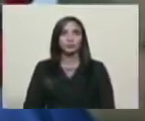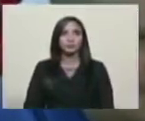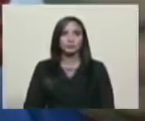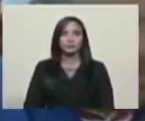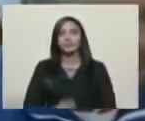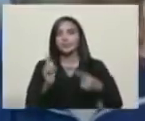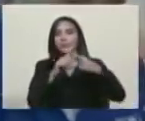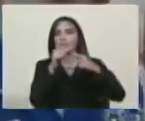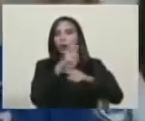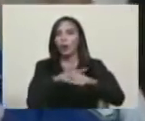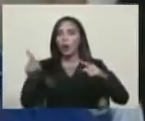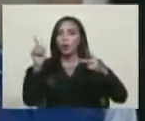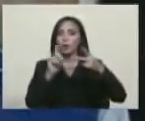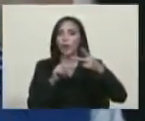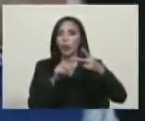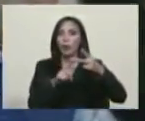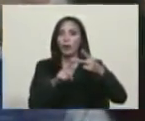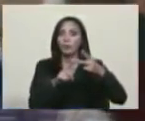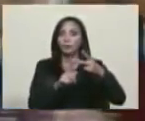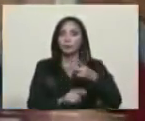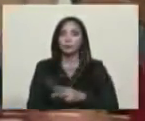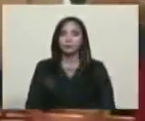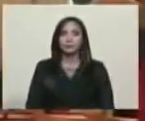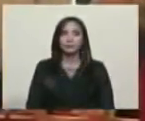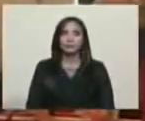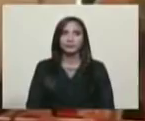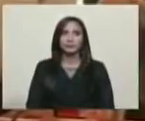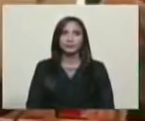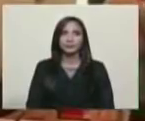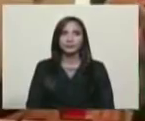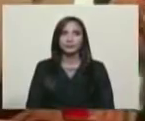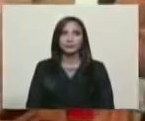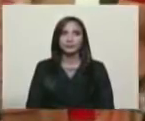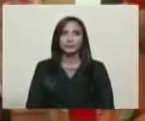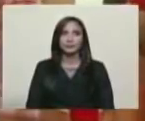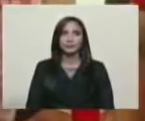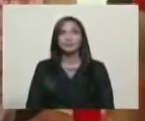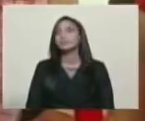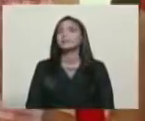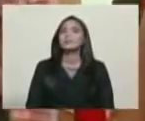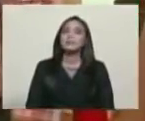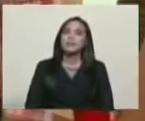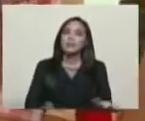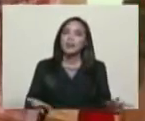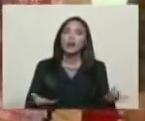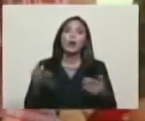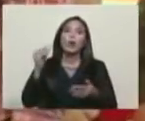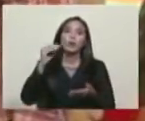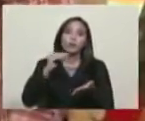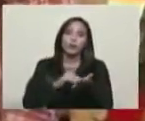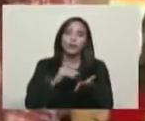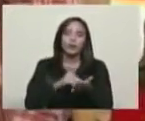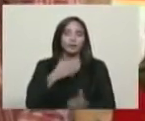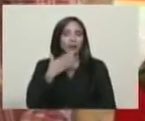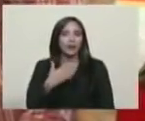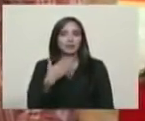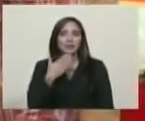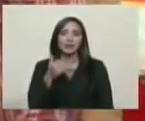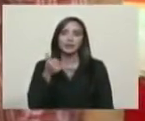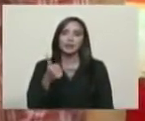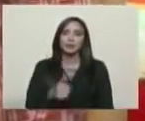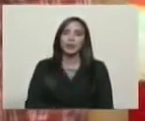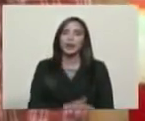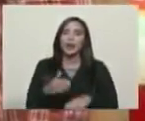Keilini González, de Increíble 4, de la zona de Increíble 4. Bueno, ministro, una vez más, muy agradecida con